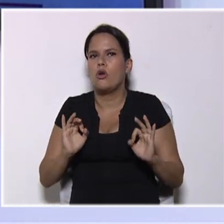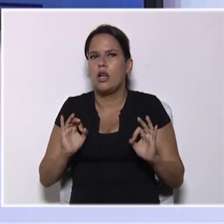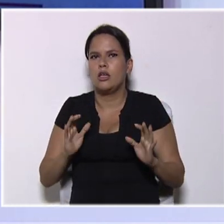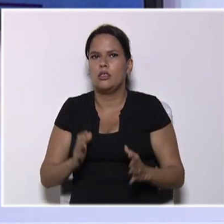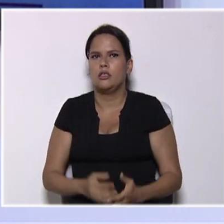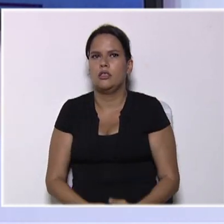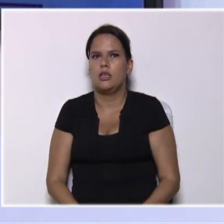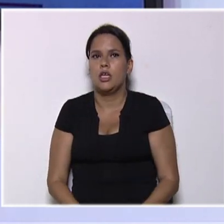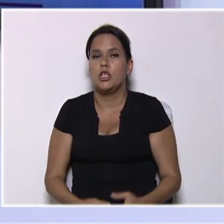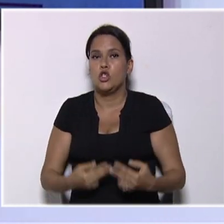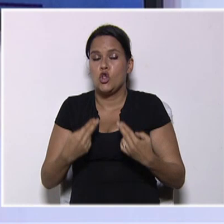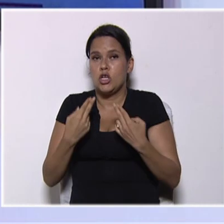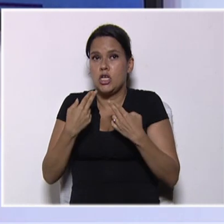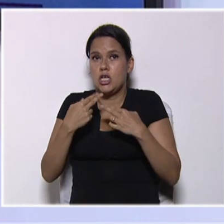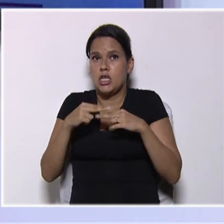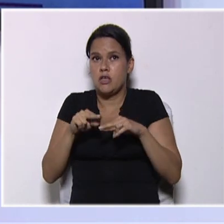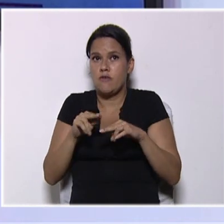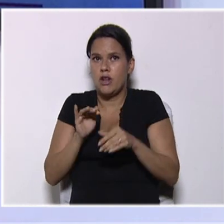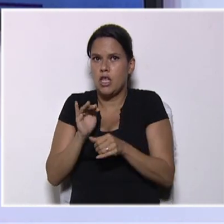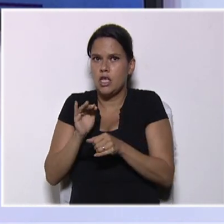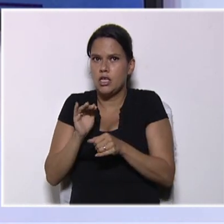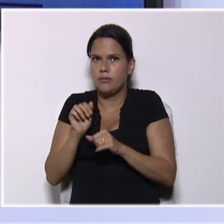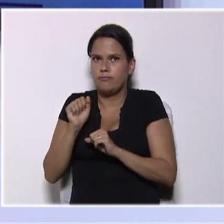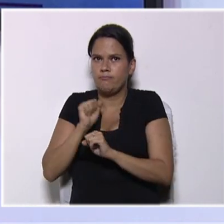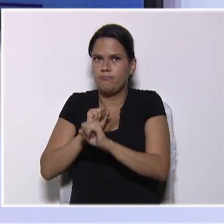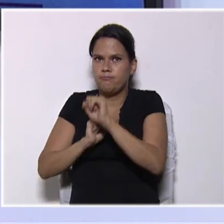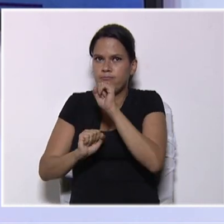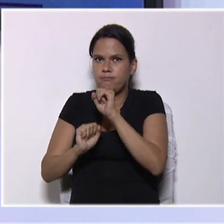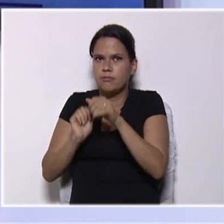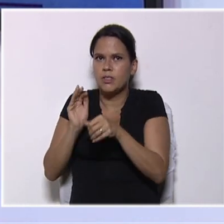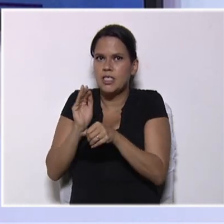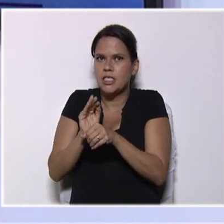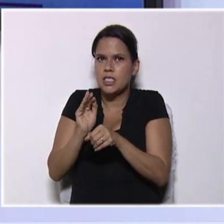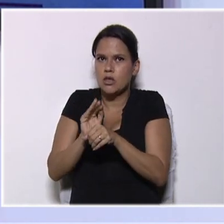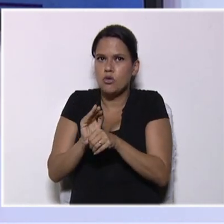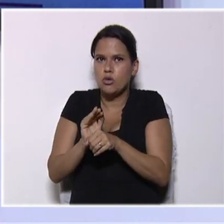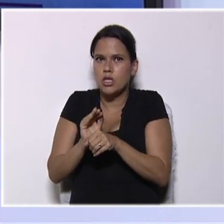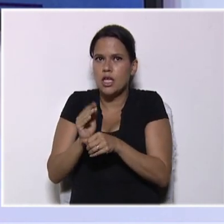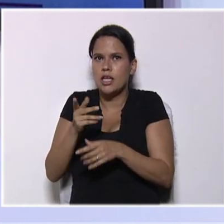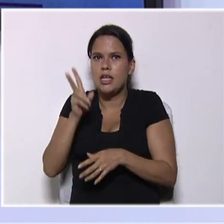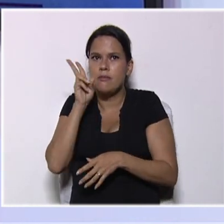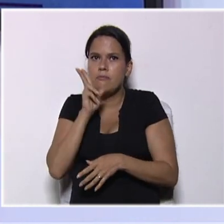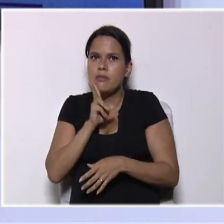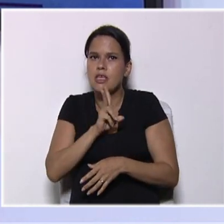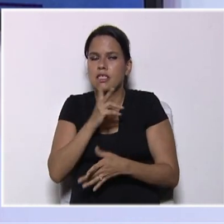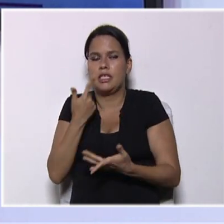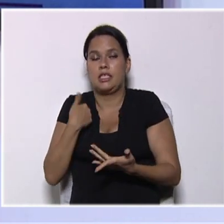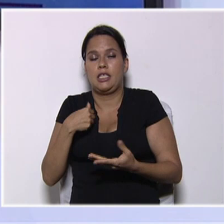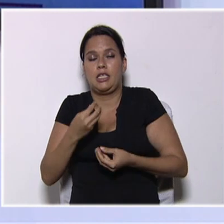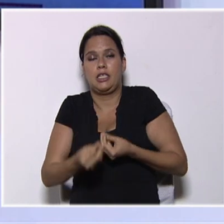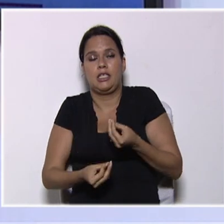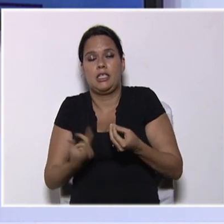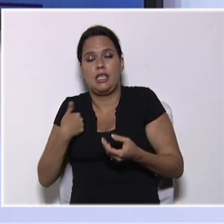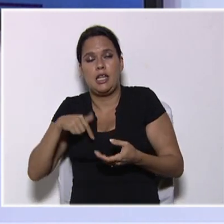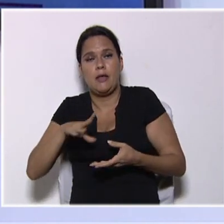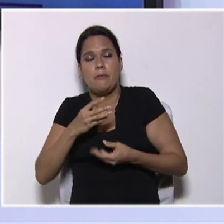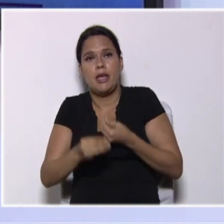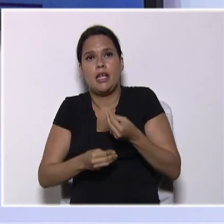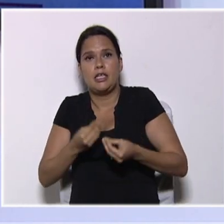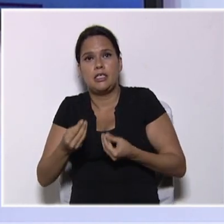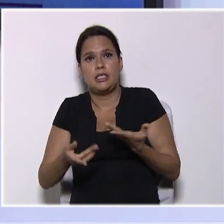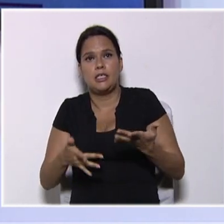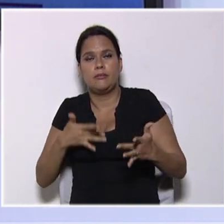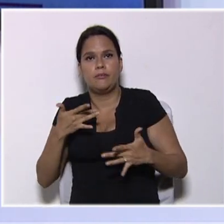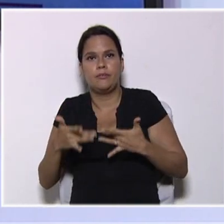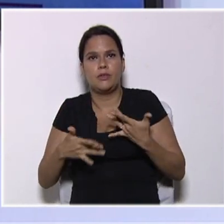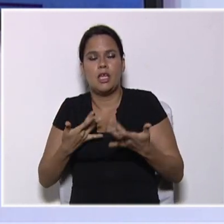de seguridad e higiene que deben tener para, por supuesto, realizar todas las actividades relacionadas con esta especialidad ocupacional. Las